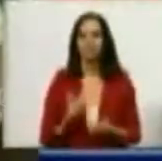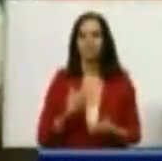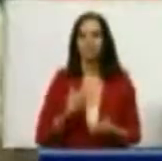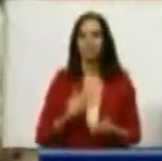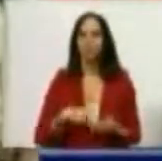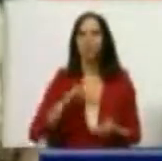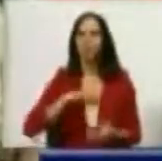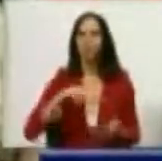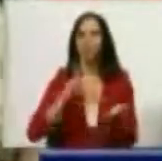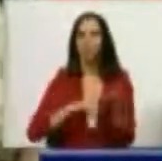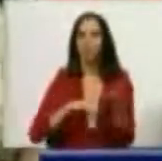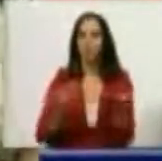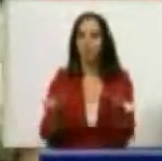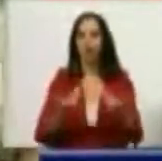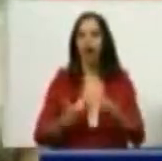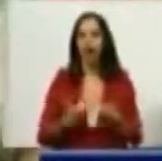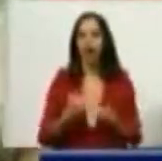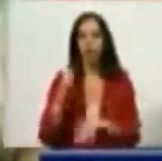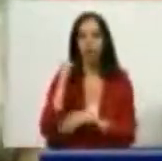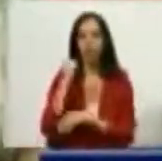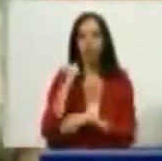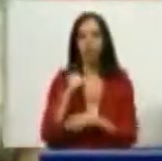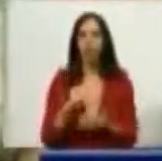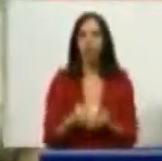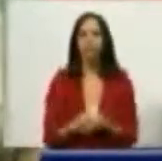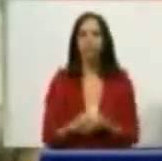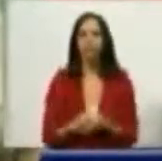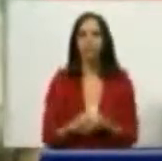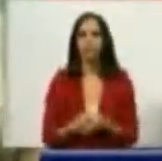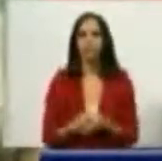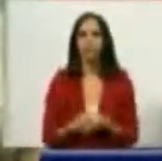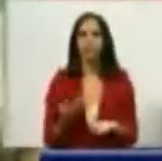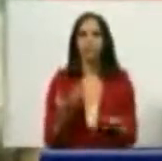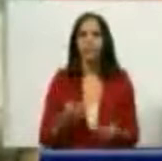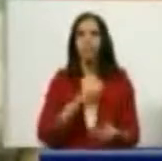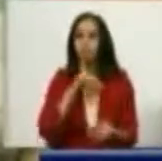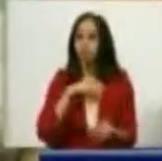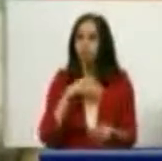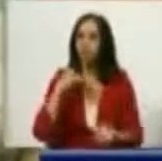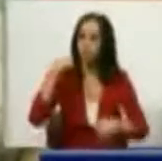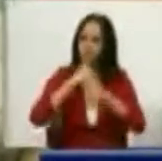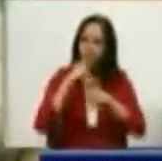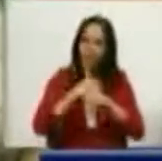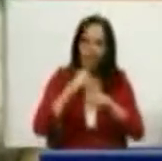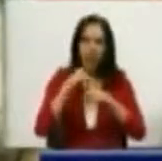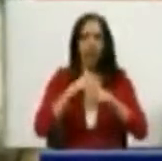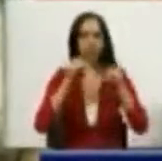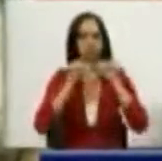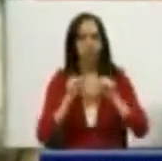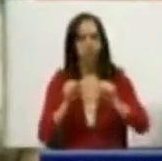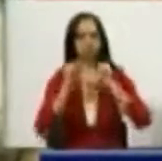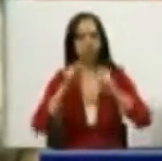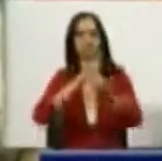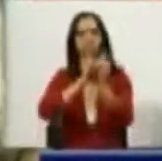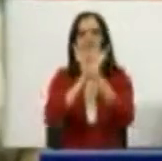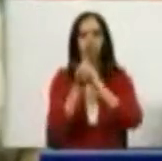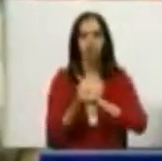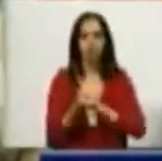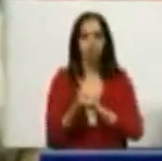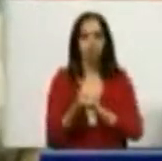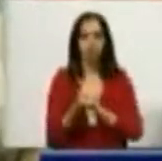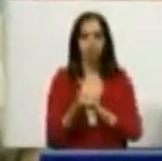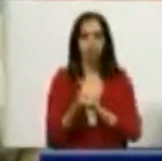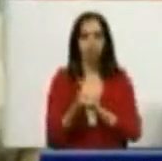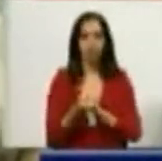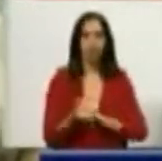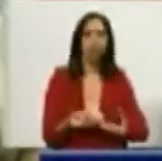seguro que nos van a dar ese premio Ese regalo y en esa onda es que estamos nosotros trabajando transformando y